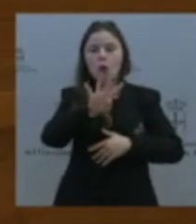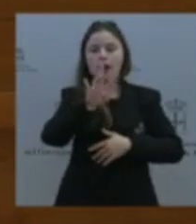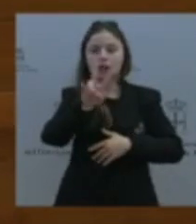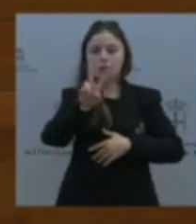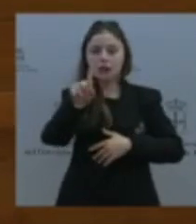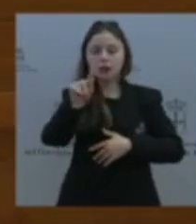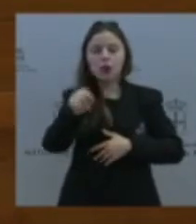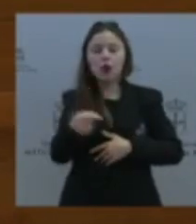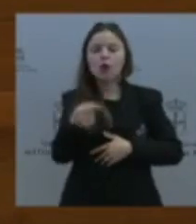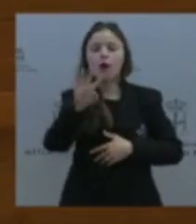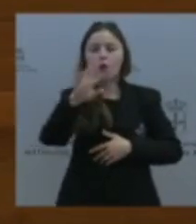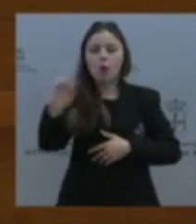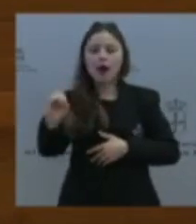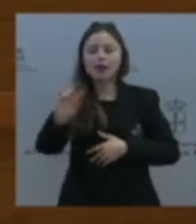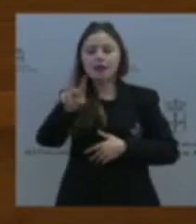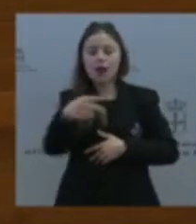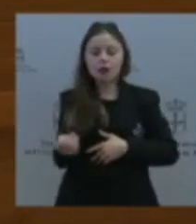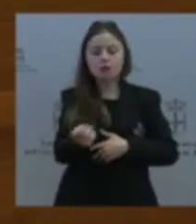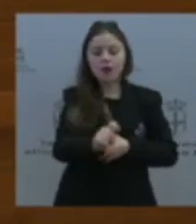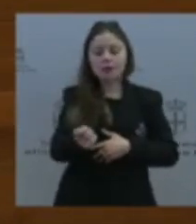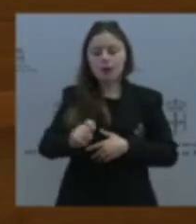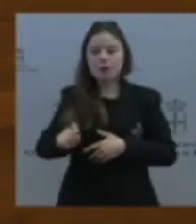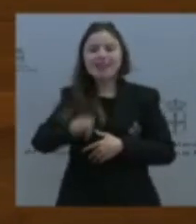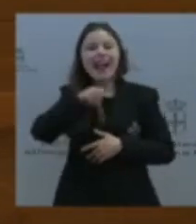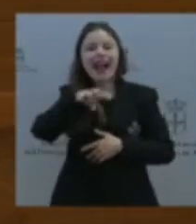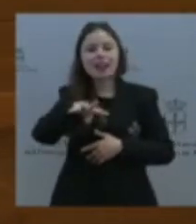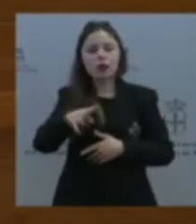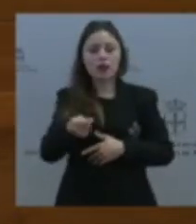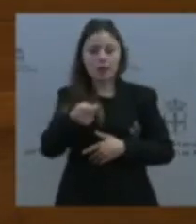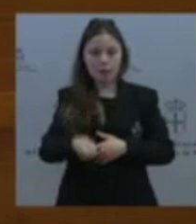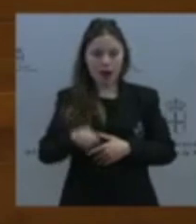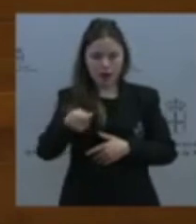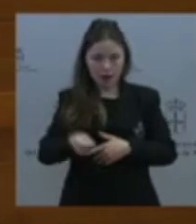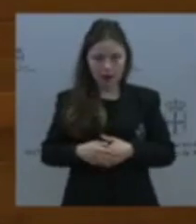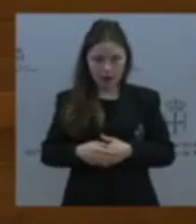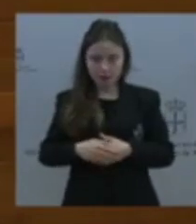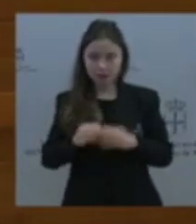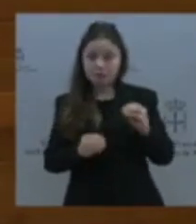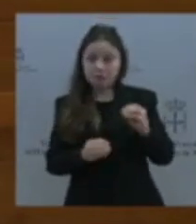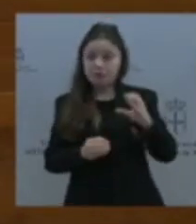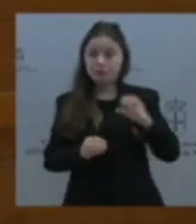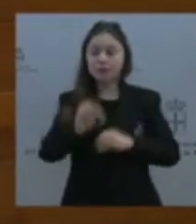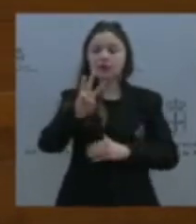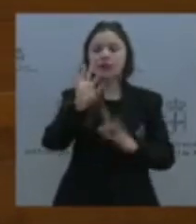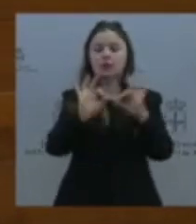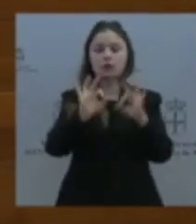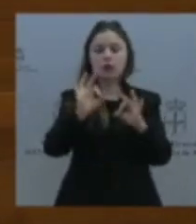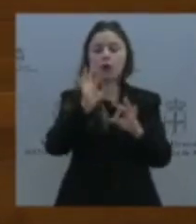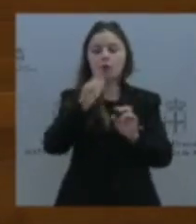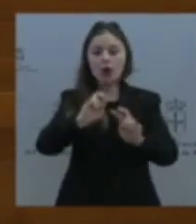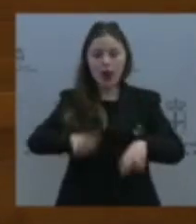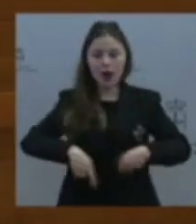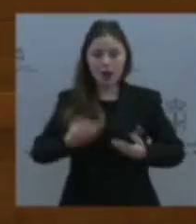en 14 pagues. Aumentó un 3% por la revalorización de las pensiones que realizó el